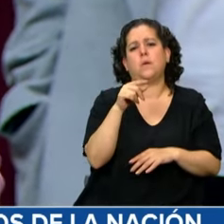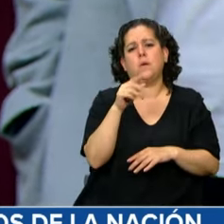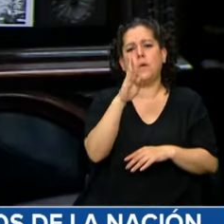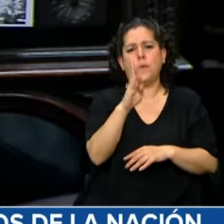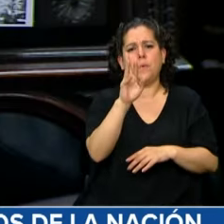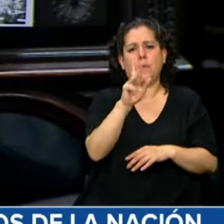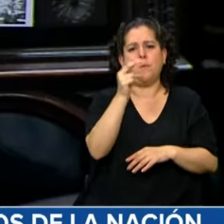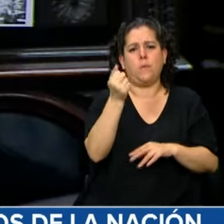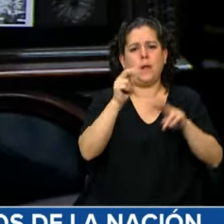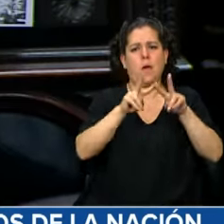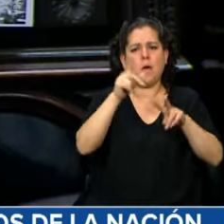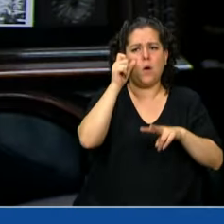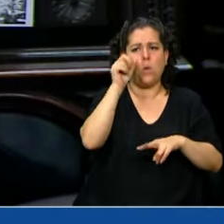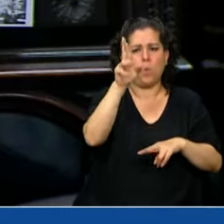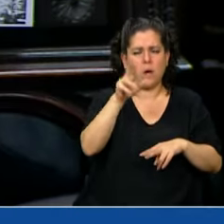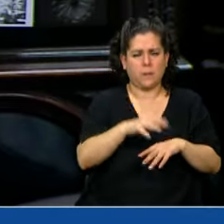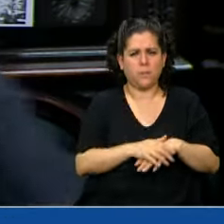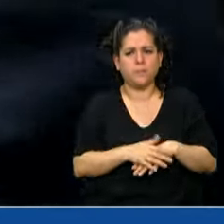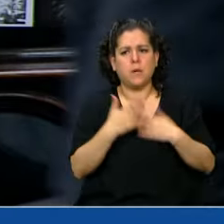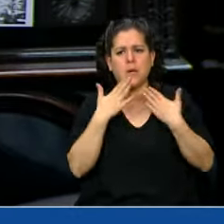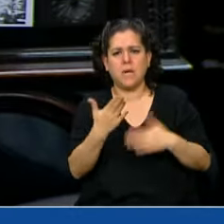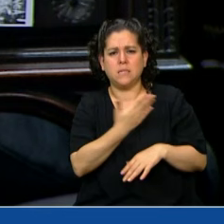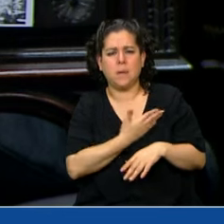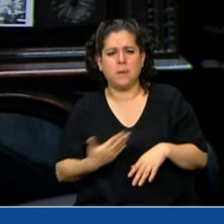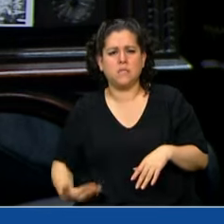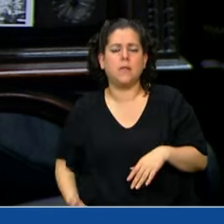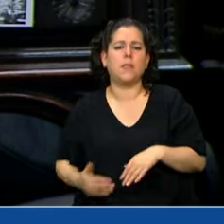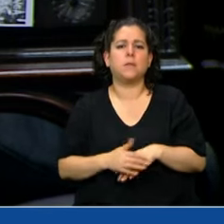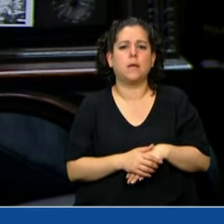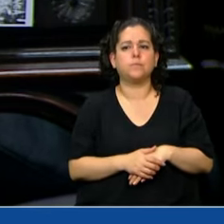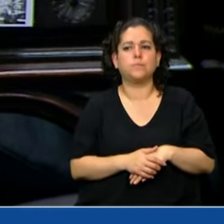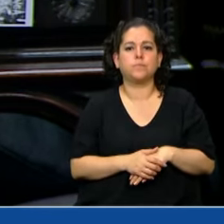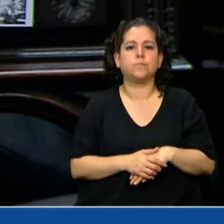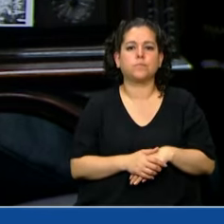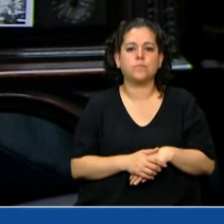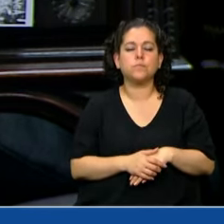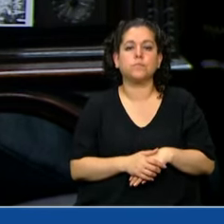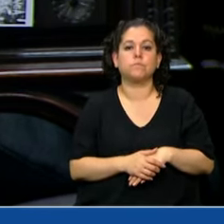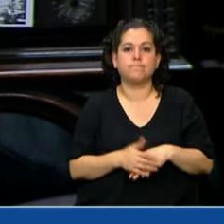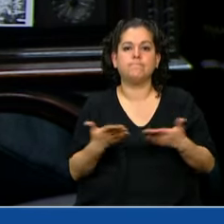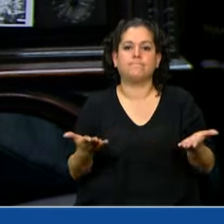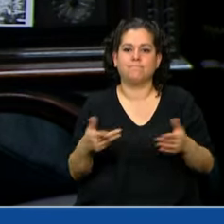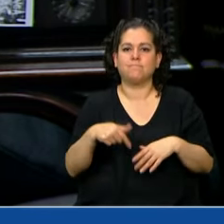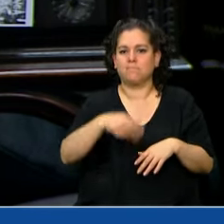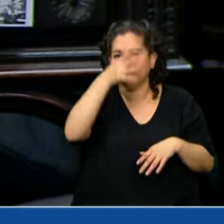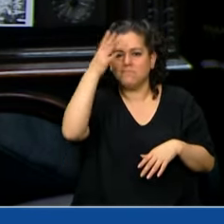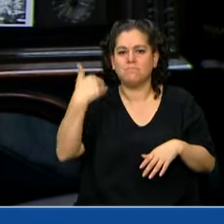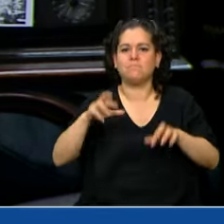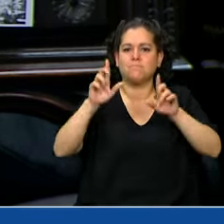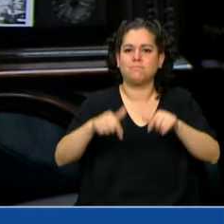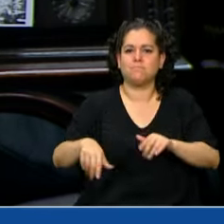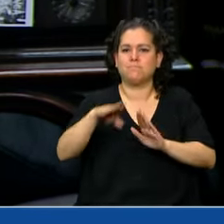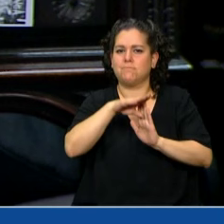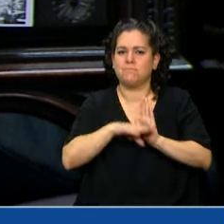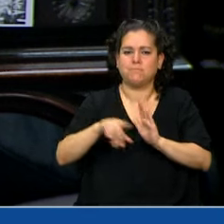Brauer gracias señora presidenta bienvenido el tratamiento del plan Nacional de